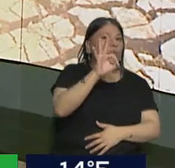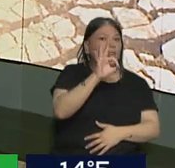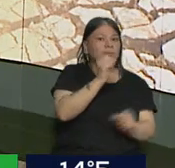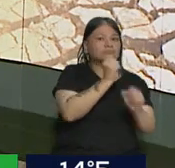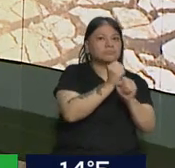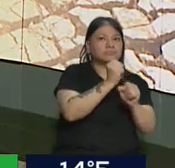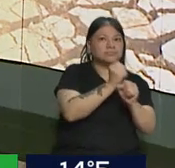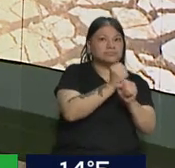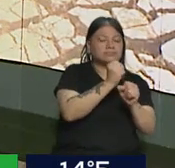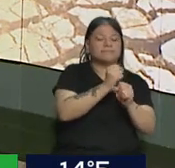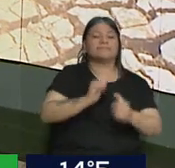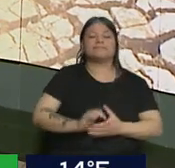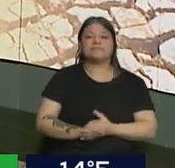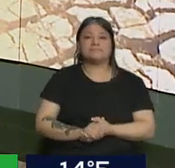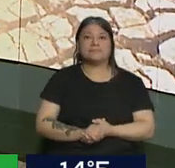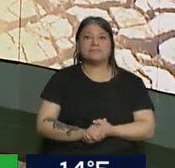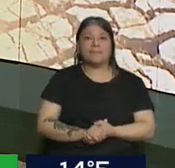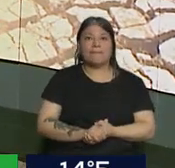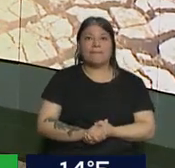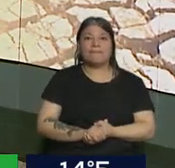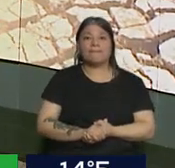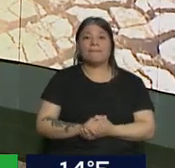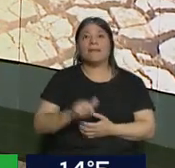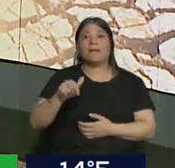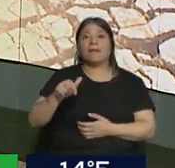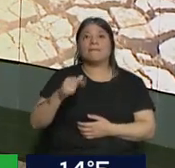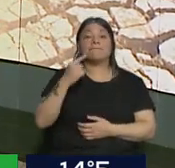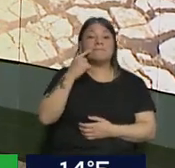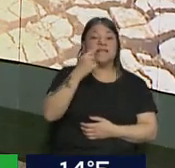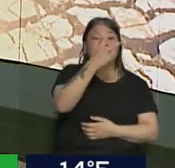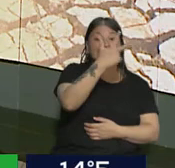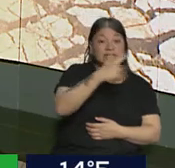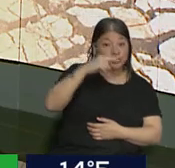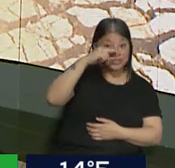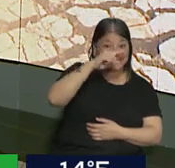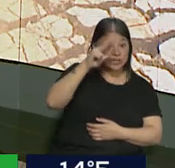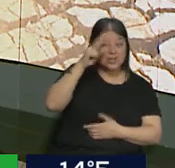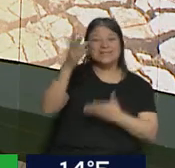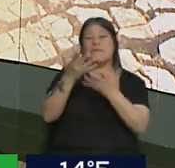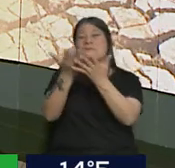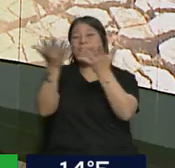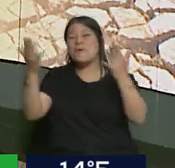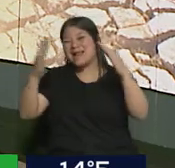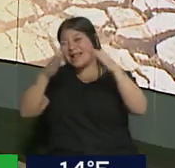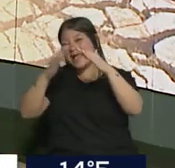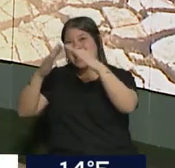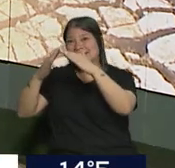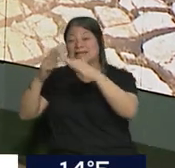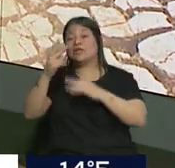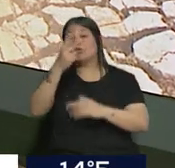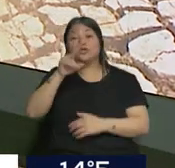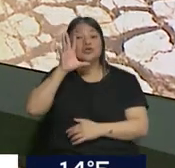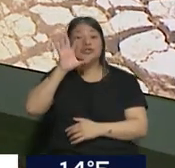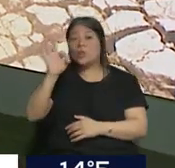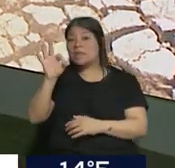extra que tenemos, porque va a escurrir 1.378, el servicio público sigue teniendo la misma demanda de 250,